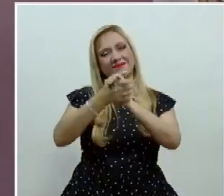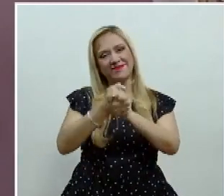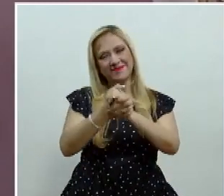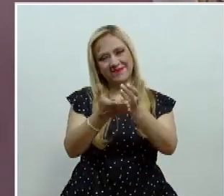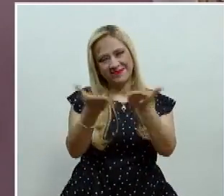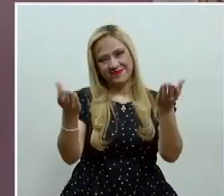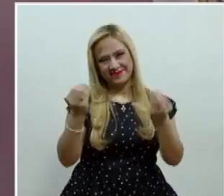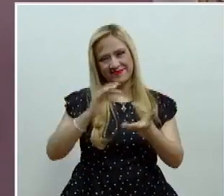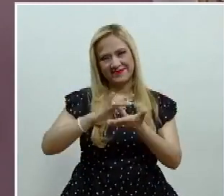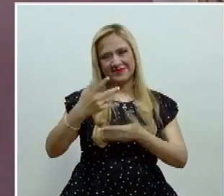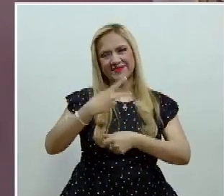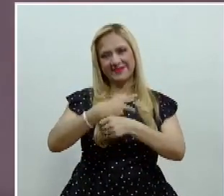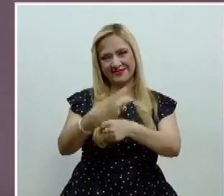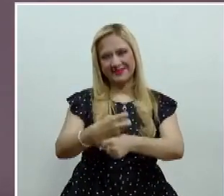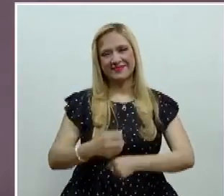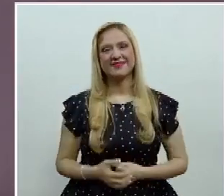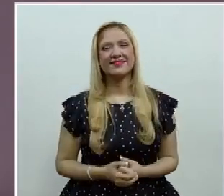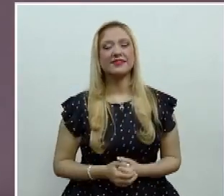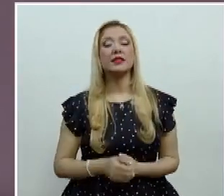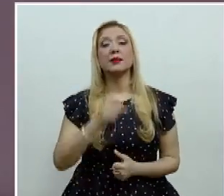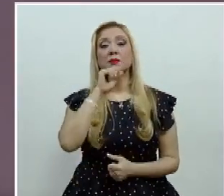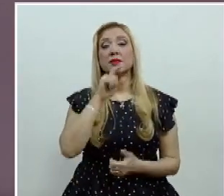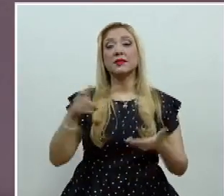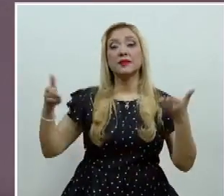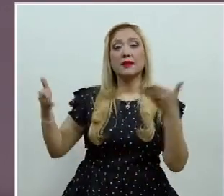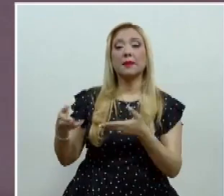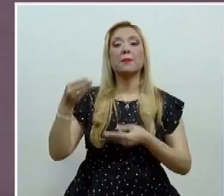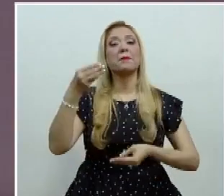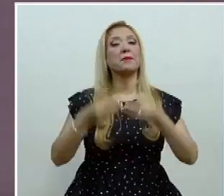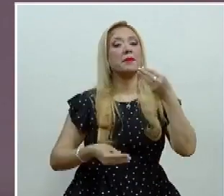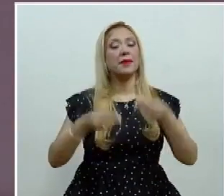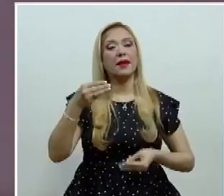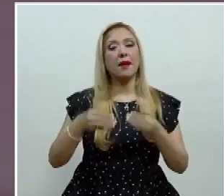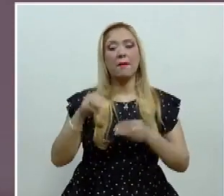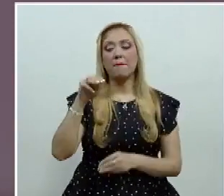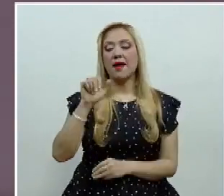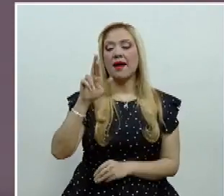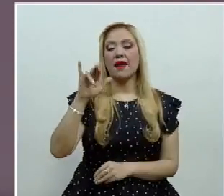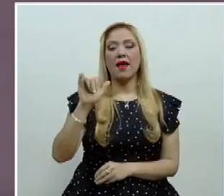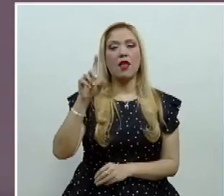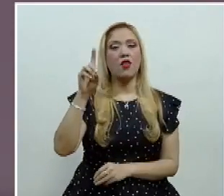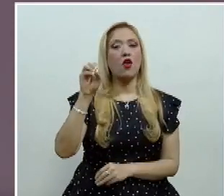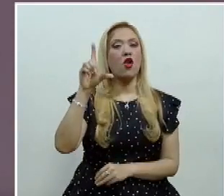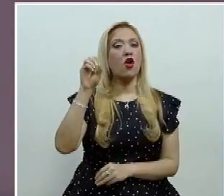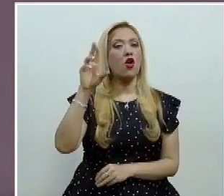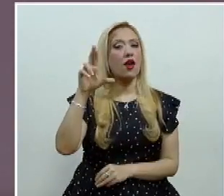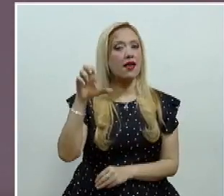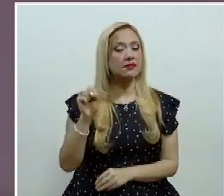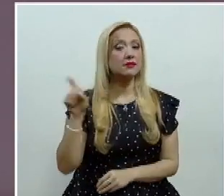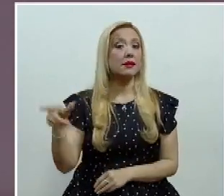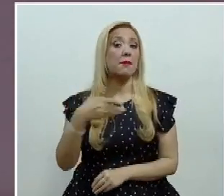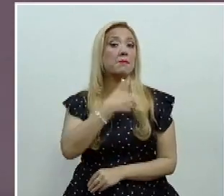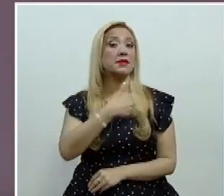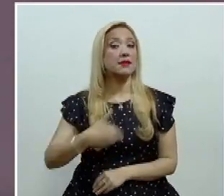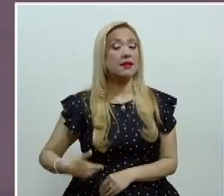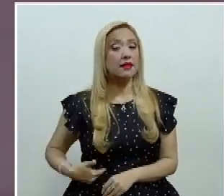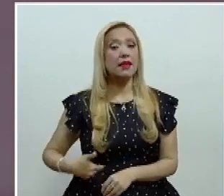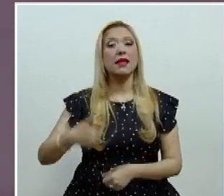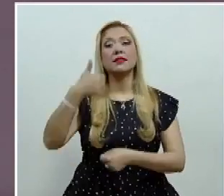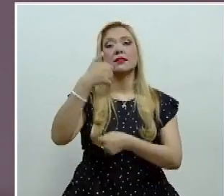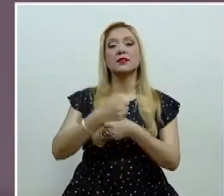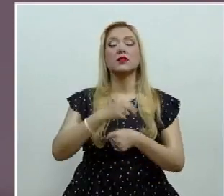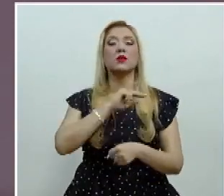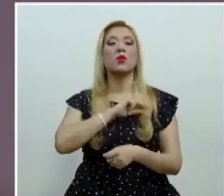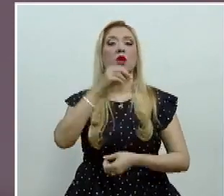están viendo en este momento. También nos acompaña la magistrada María Dolores Núñez Solorio. Ella es presidenta del Sexto